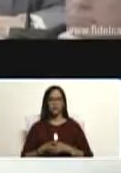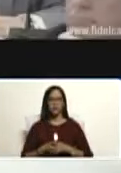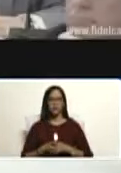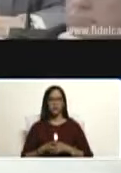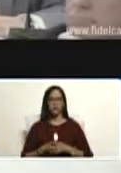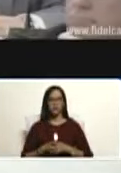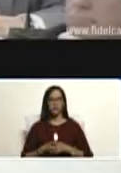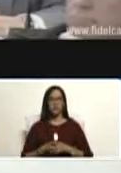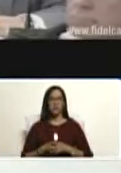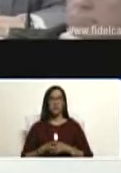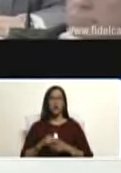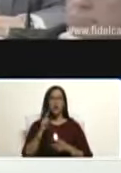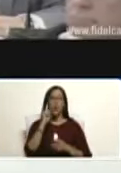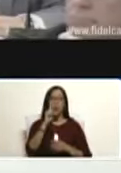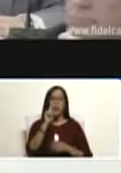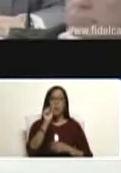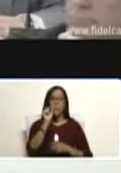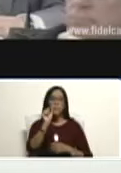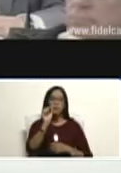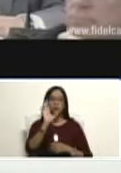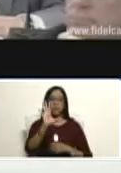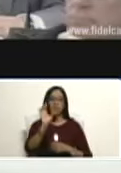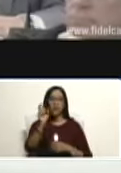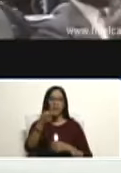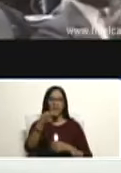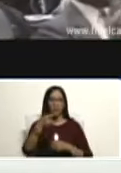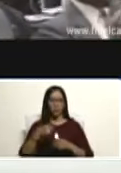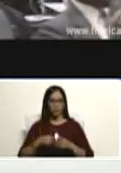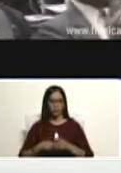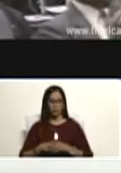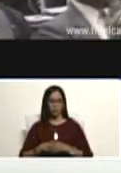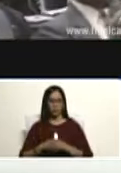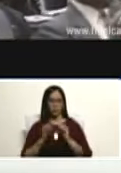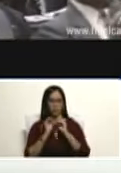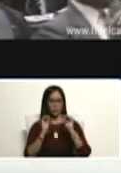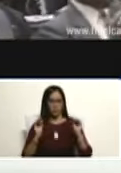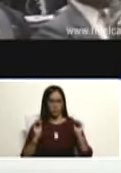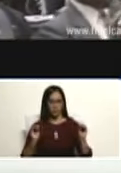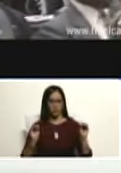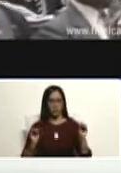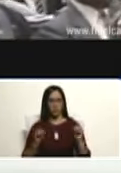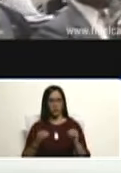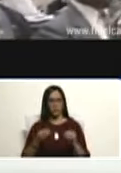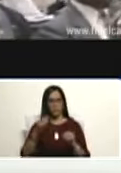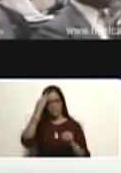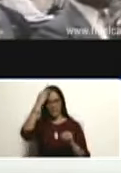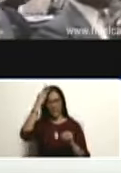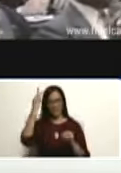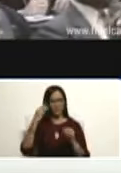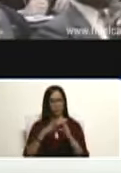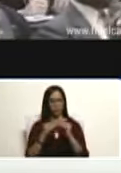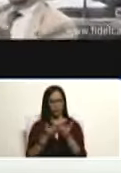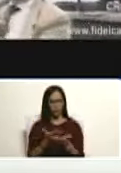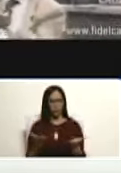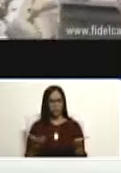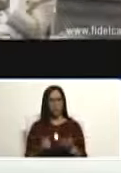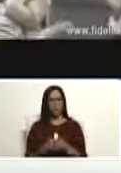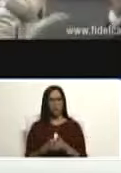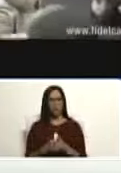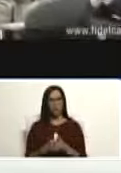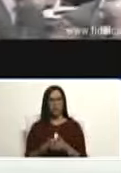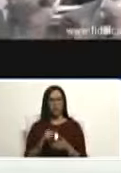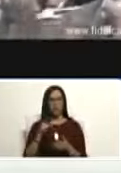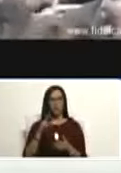Castro Soteldo, 1.5 grados. Ricardo Menéndez, José Félix Rivas, Mervin Maldonado, Joana Carrillo, Luis